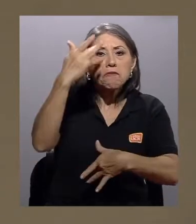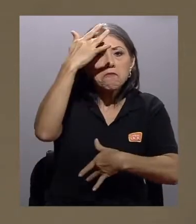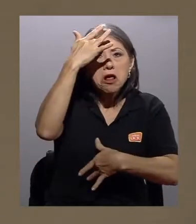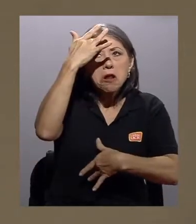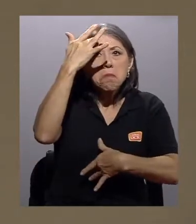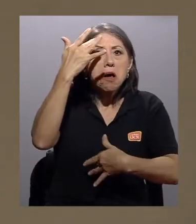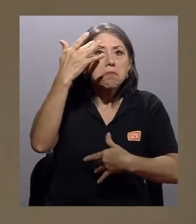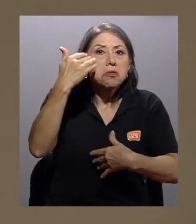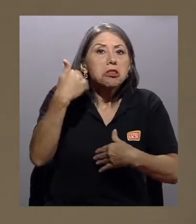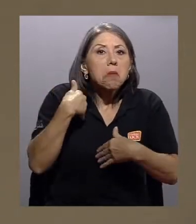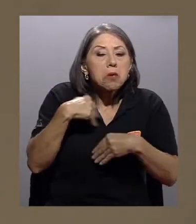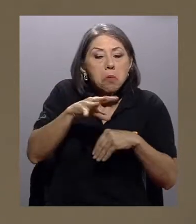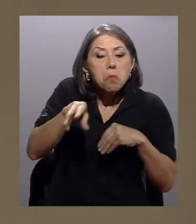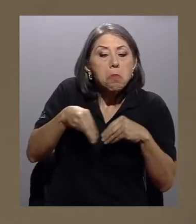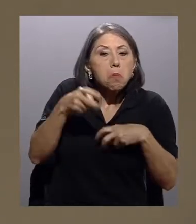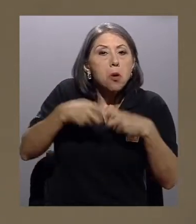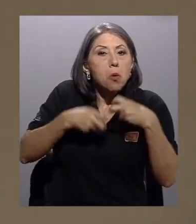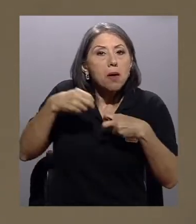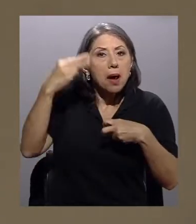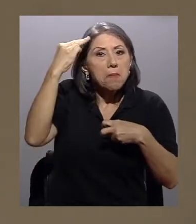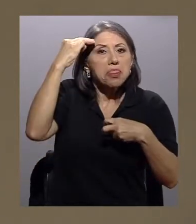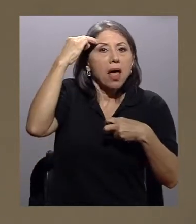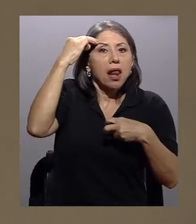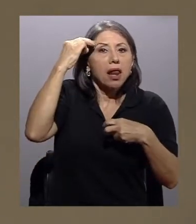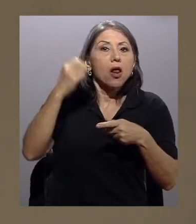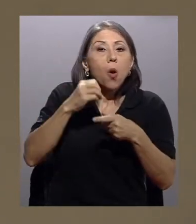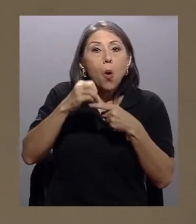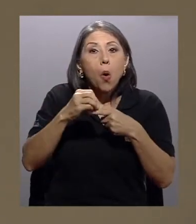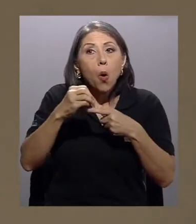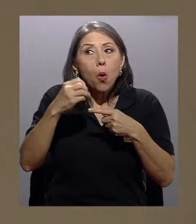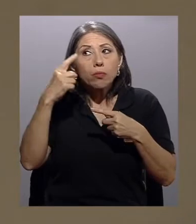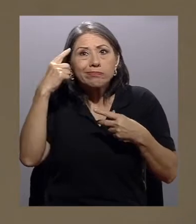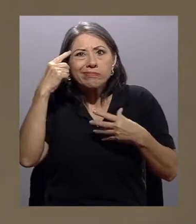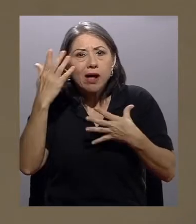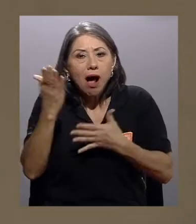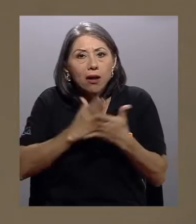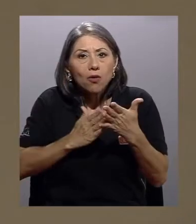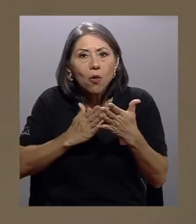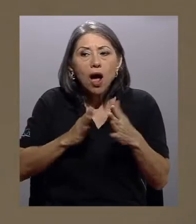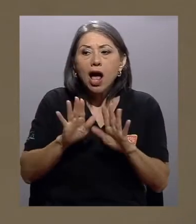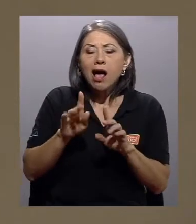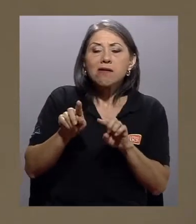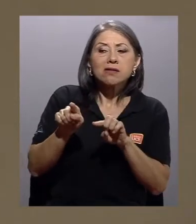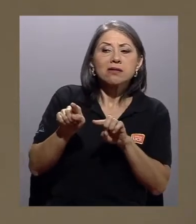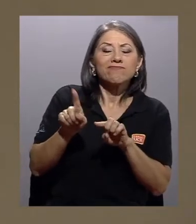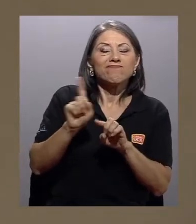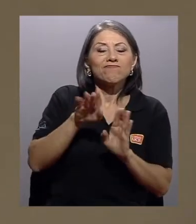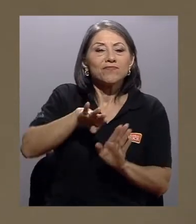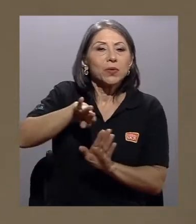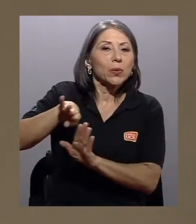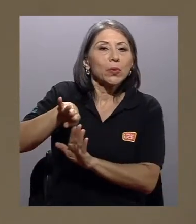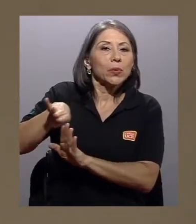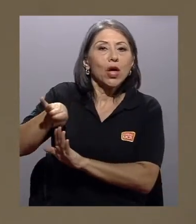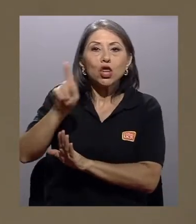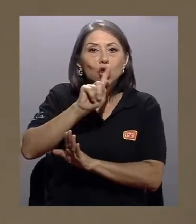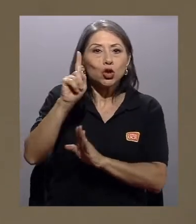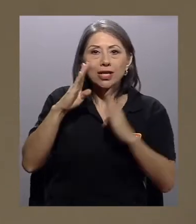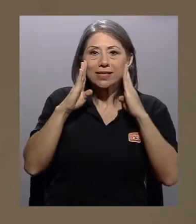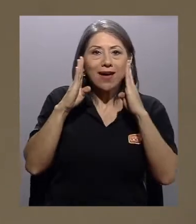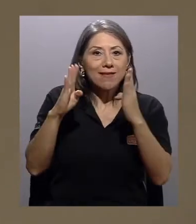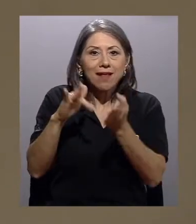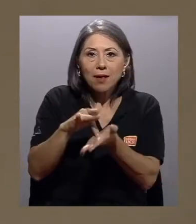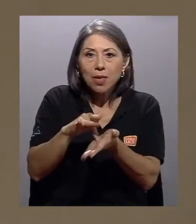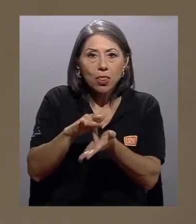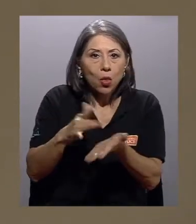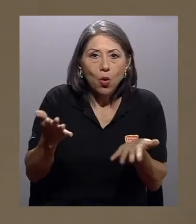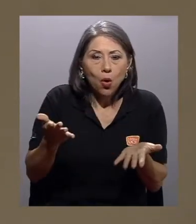problema mental, si tenía una enfermedad neurodegenerativa, simplemente no iban a ser parte de las personas que se les iba a dar un tratamiento en el caso de que